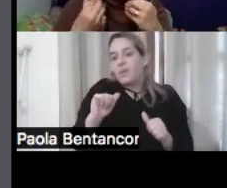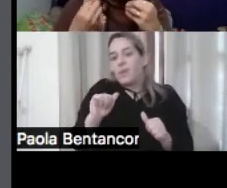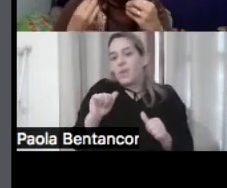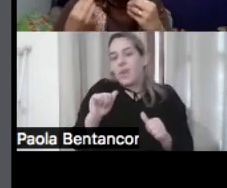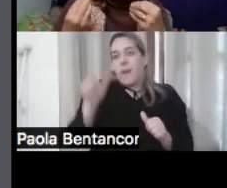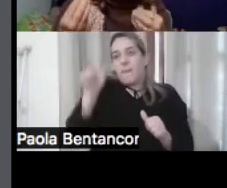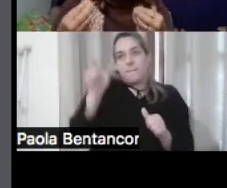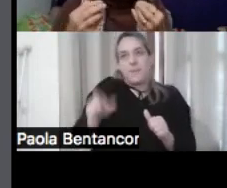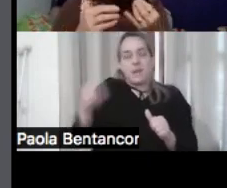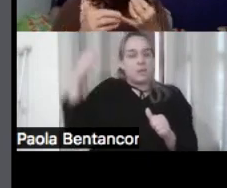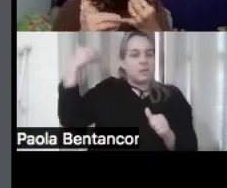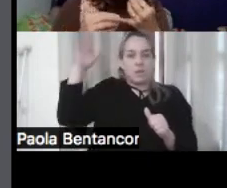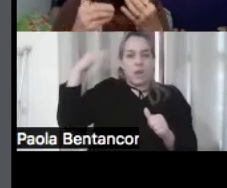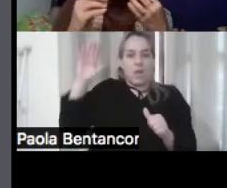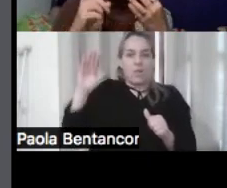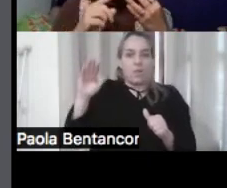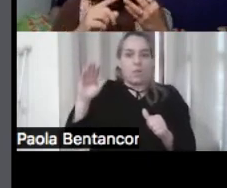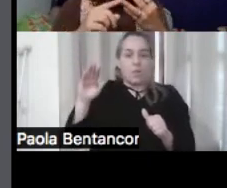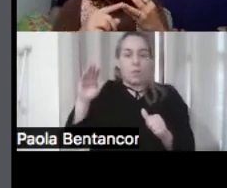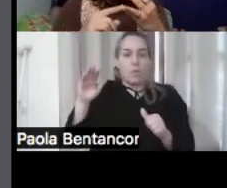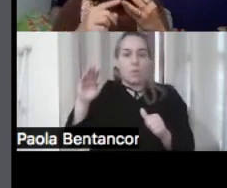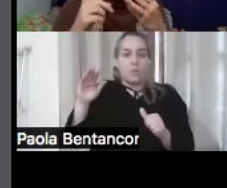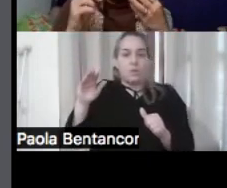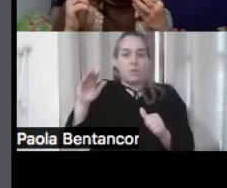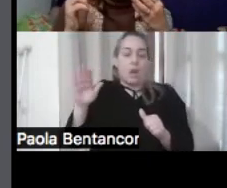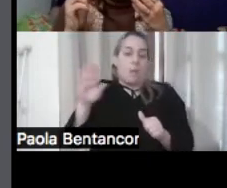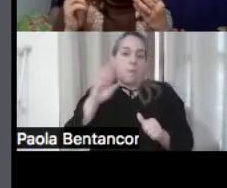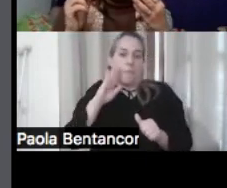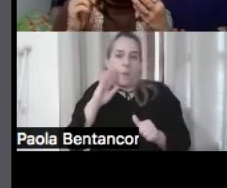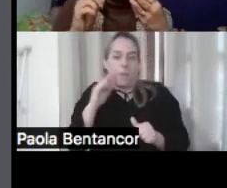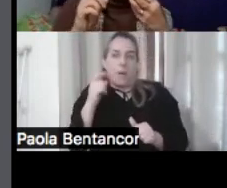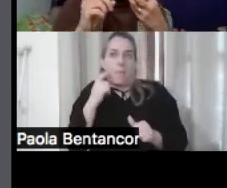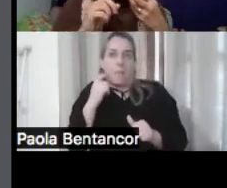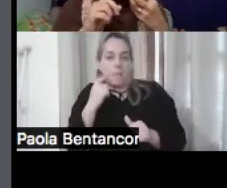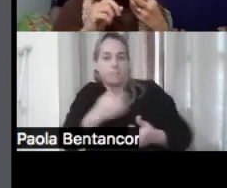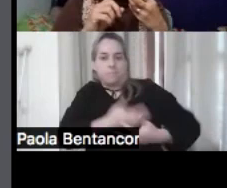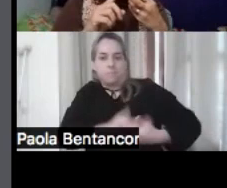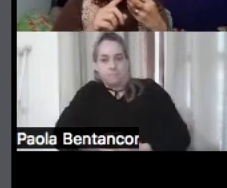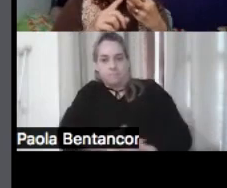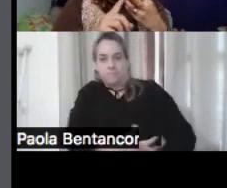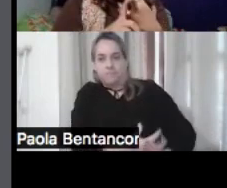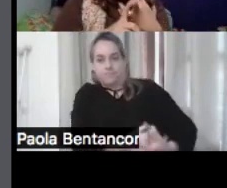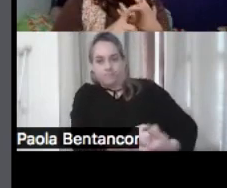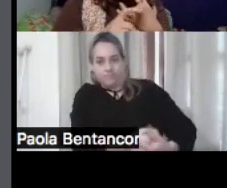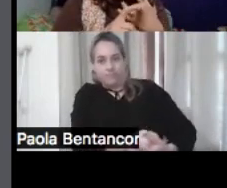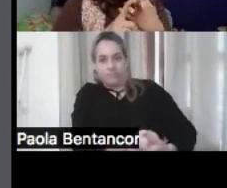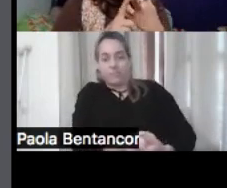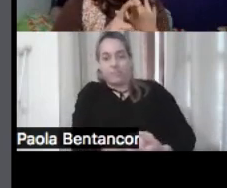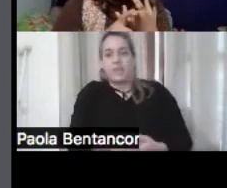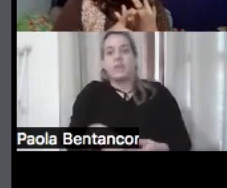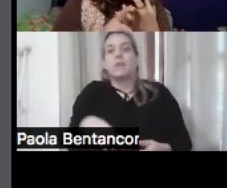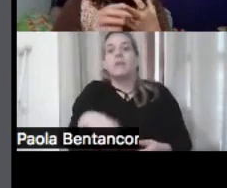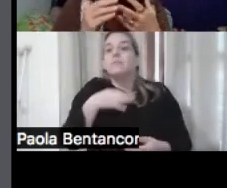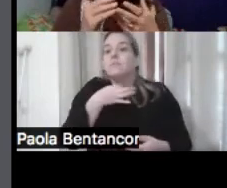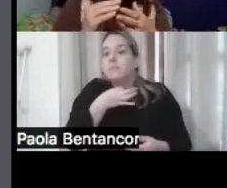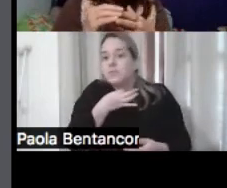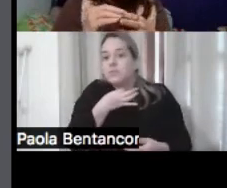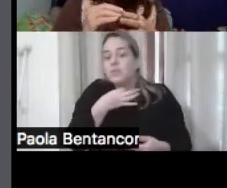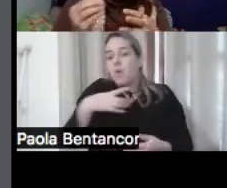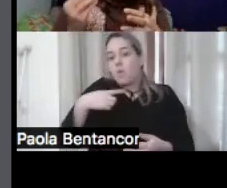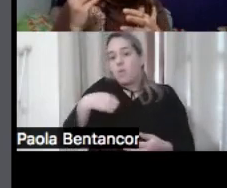persona adulta que está dando el pecho o colocando una sonda, o alimentando a través de un